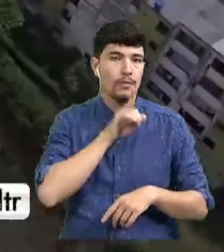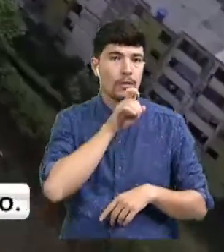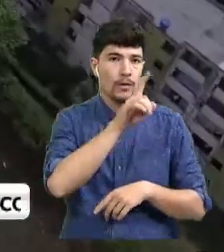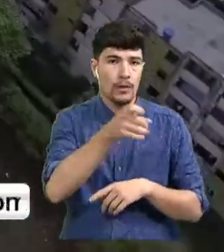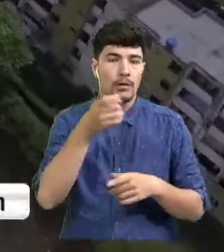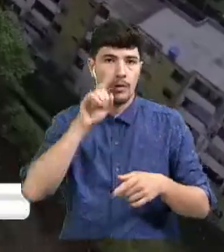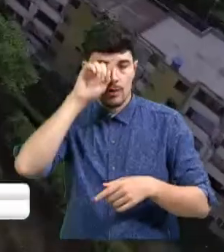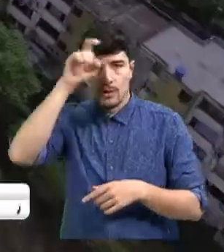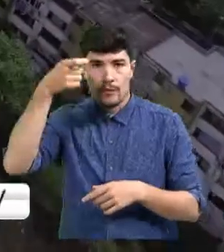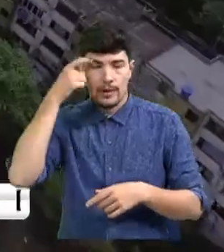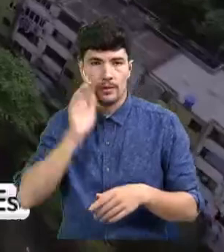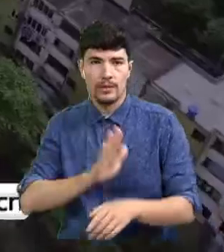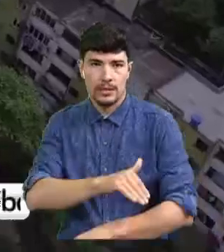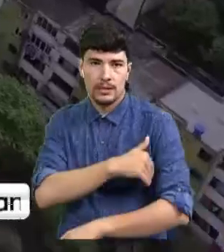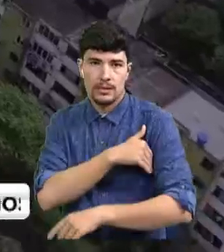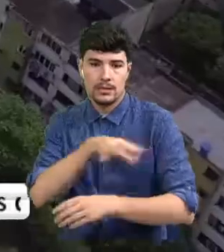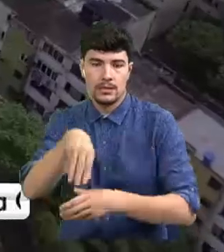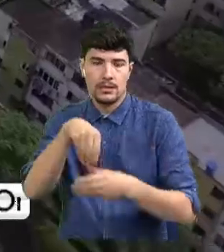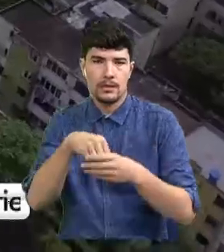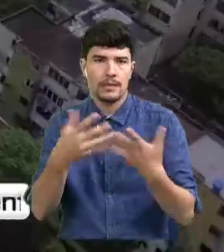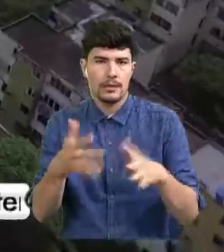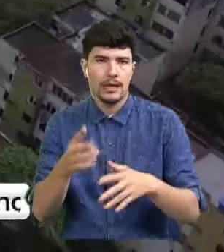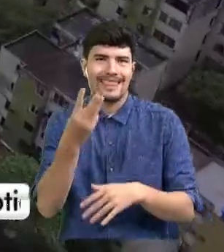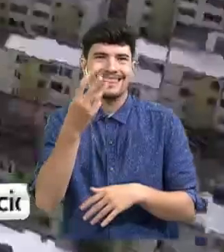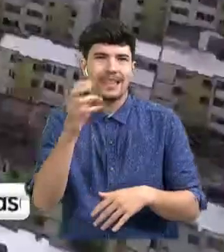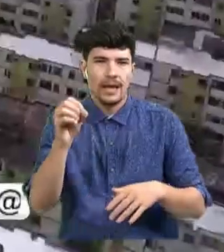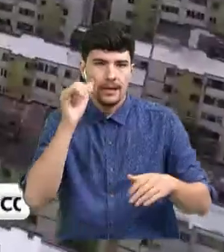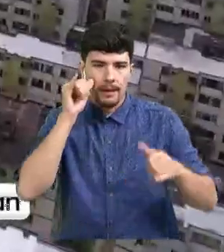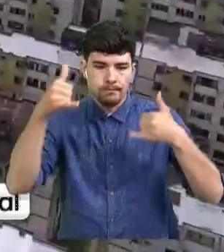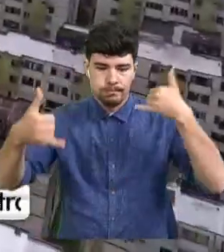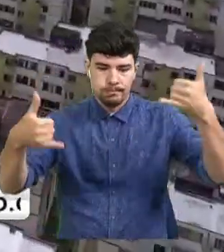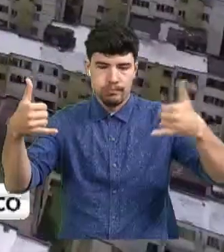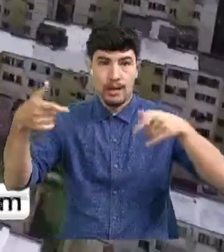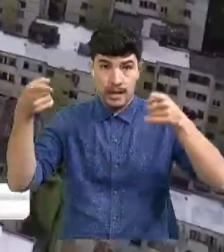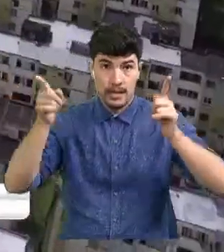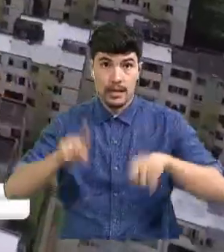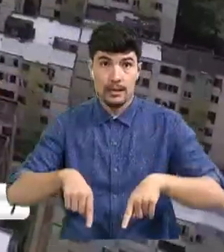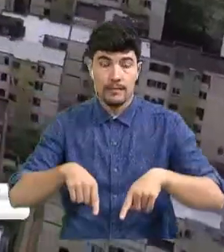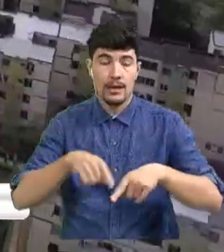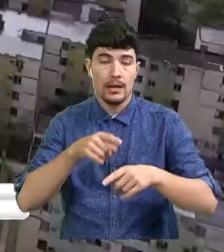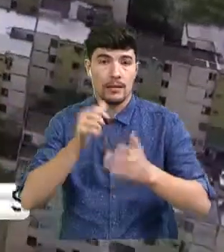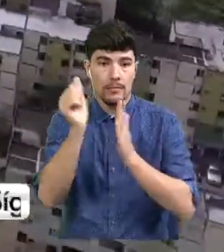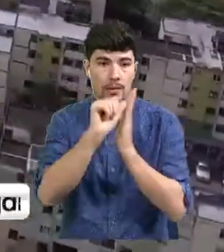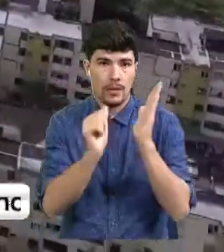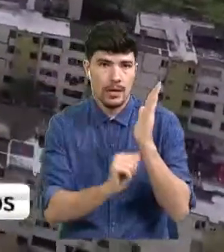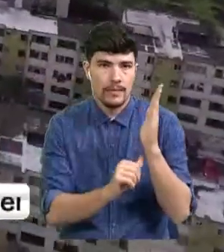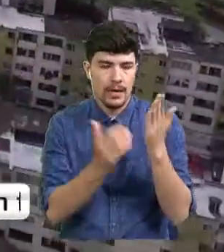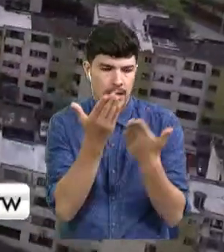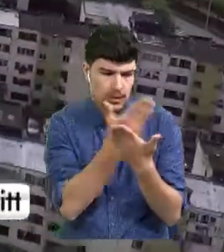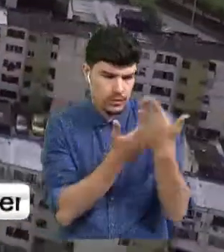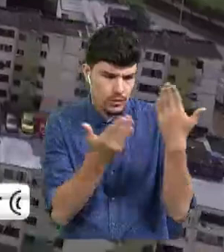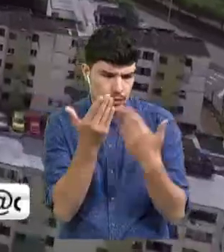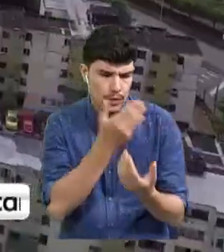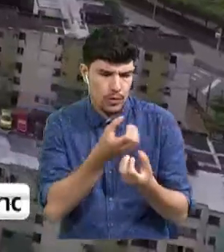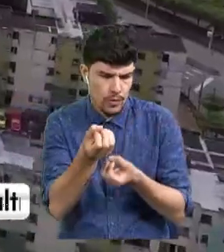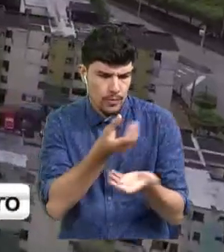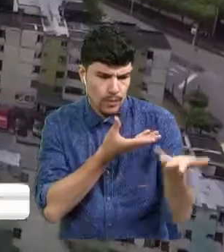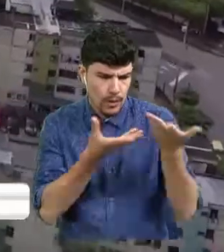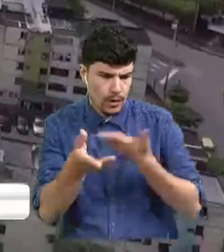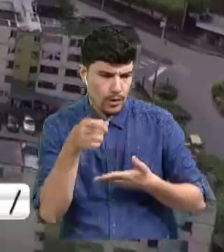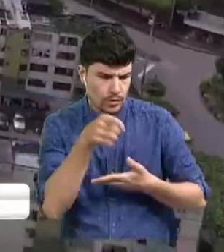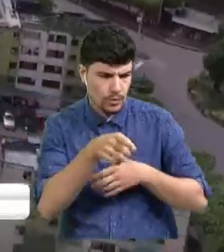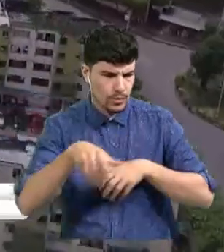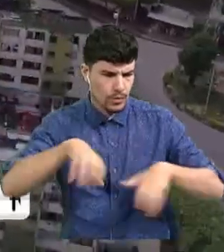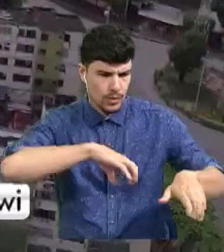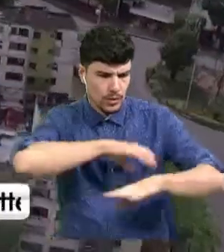departamental, del Ministerio del Interior, cerca de 30 cámaras, y en el programa del estudio del comportamiento de las conductas a través de la Secretaría